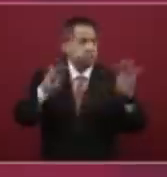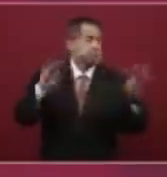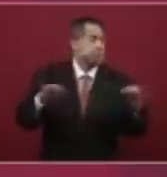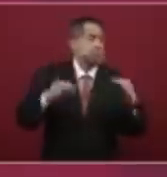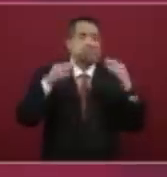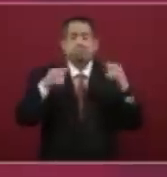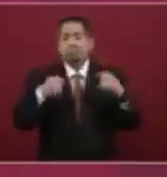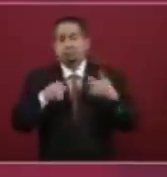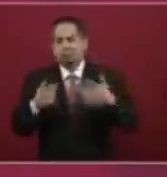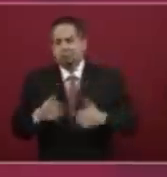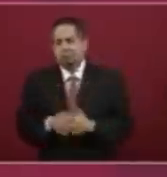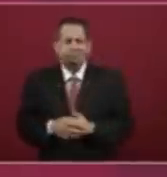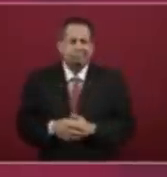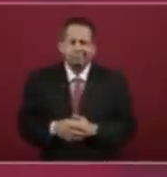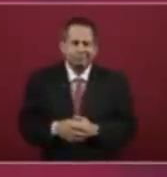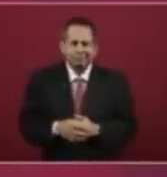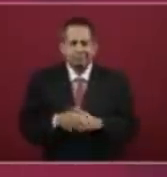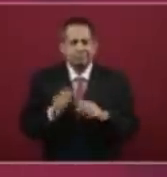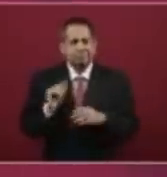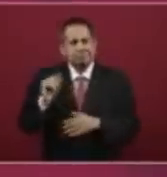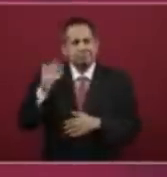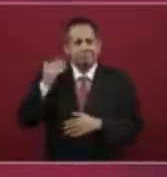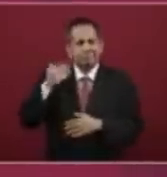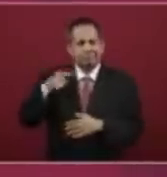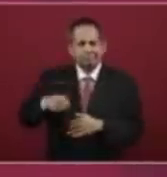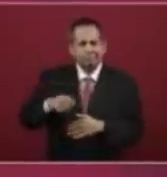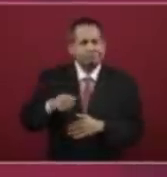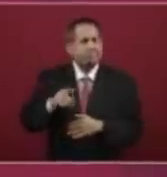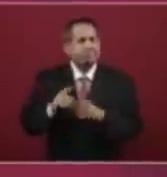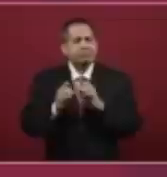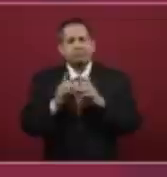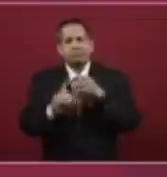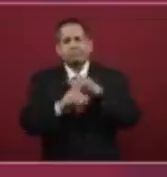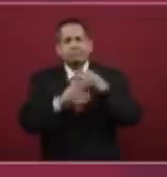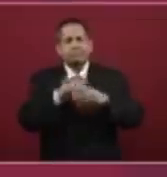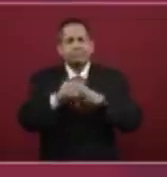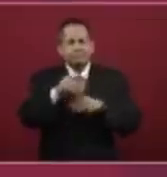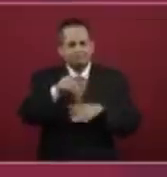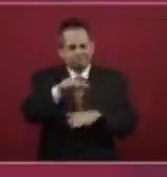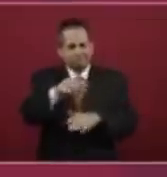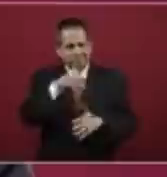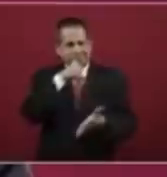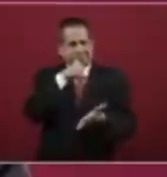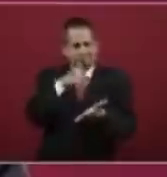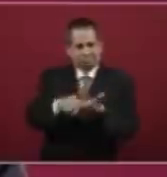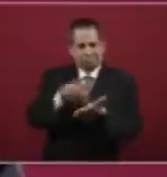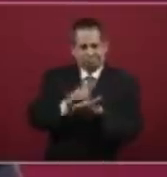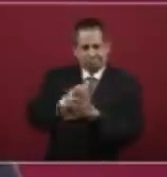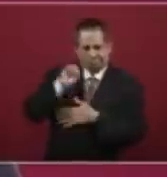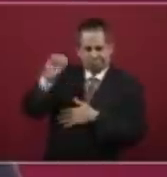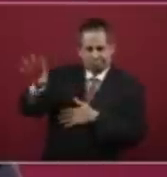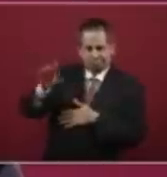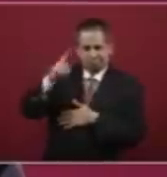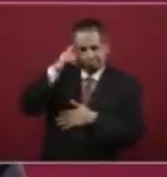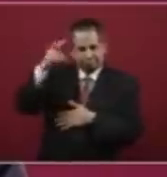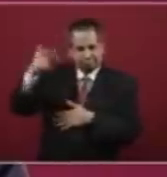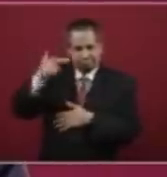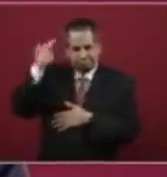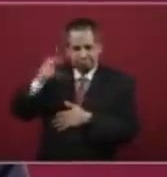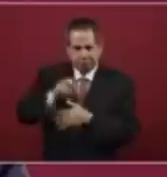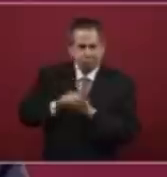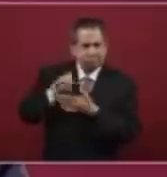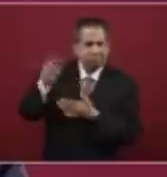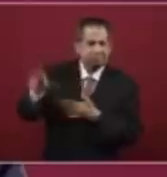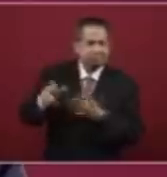protagonismos. Ahora que se suscitó la polémica por la carta que enviamos al rey,